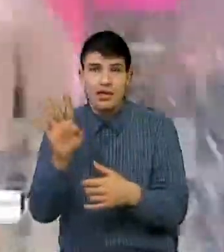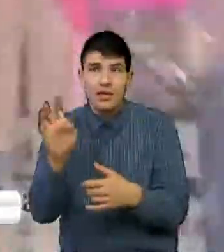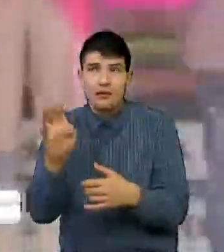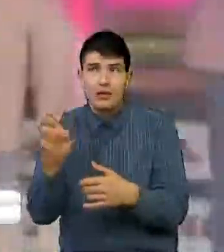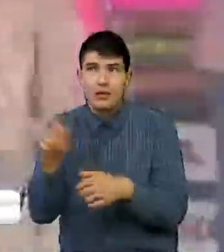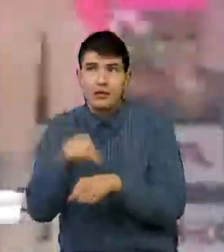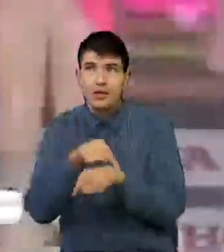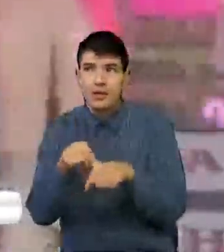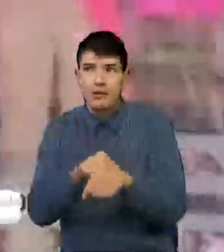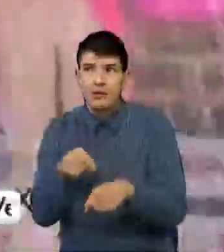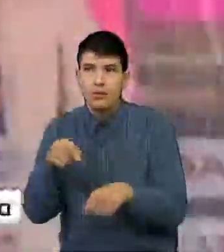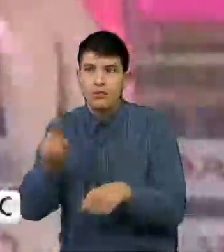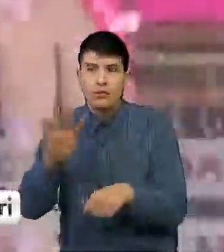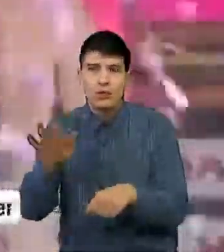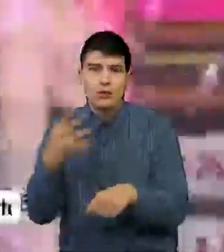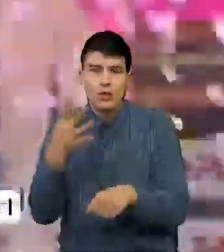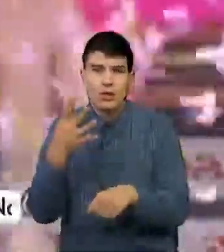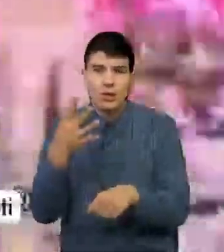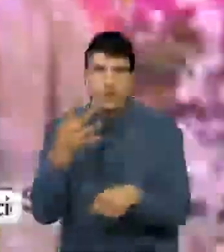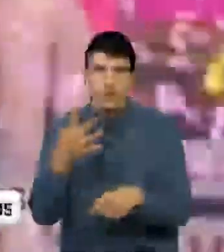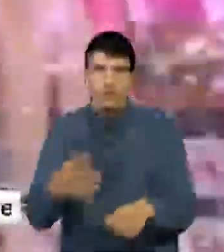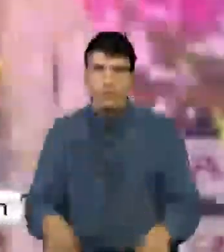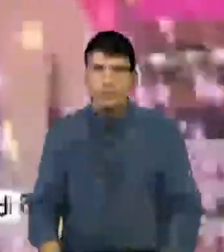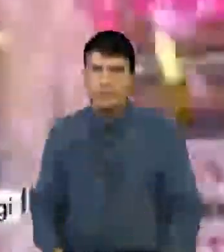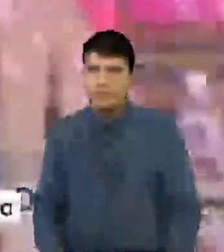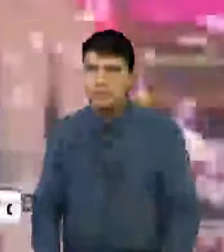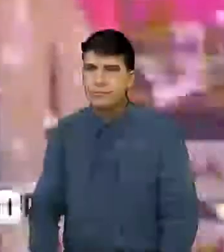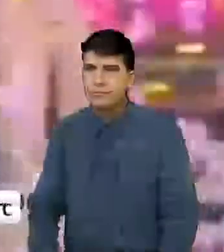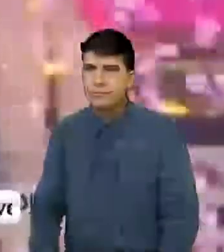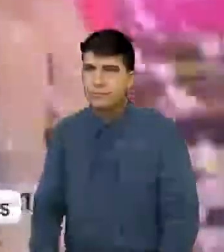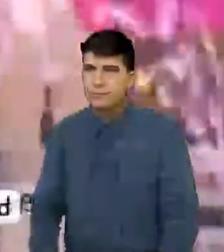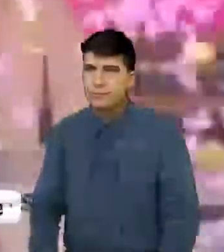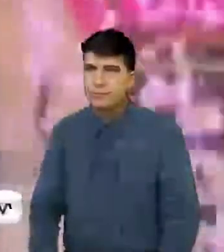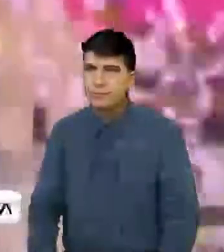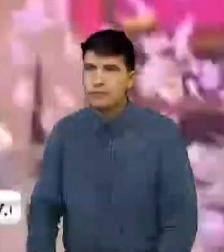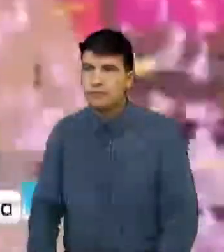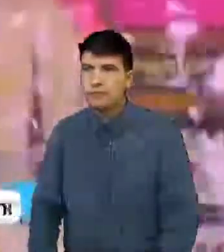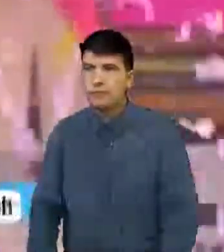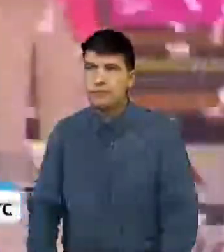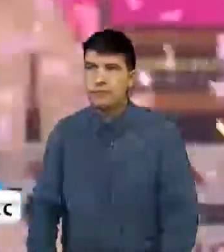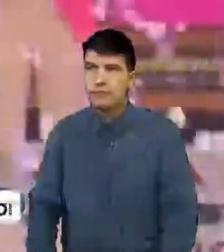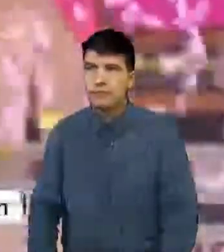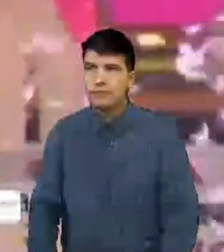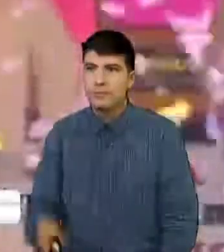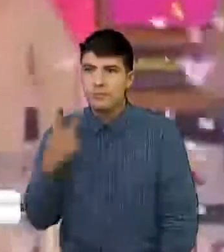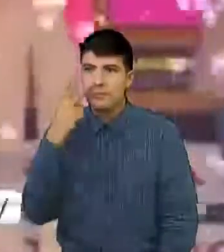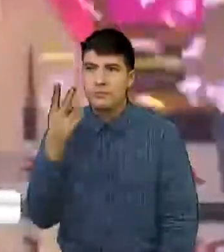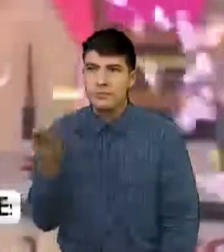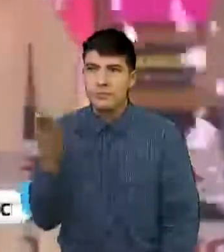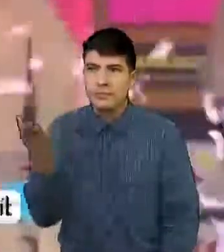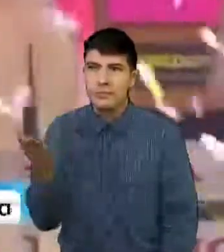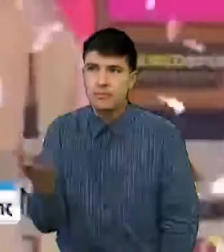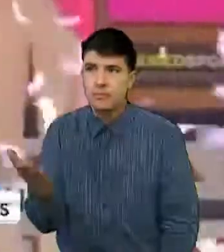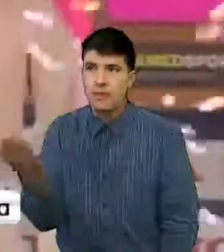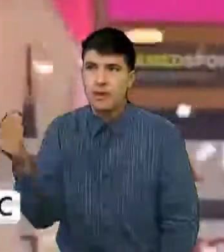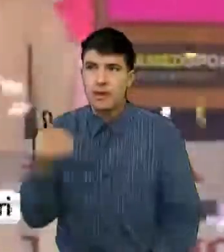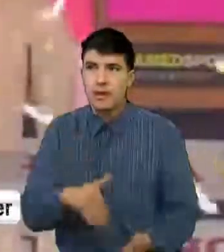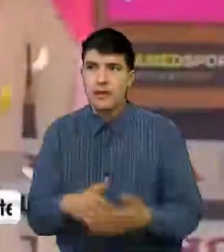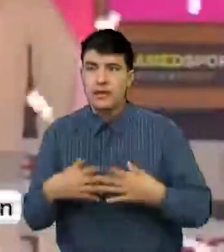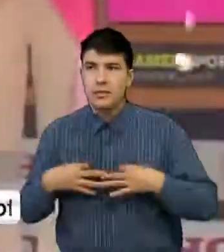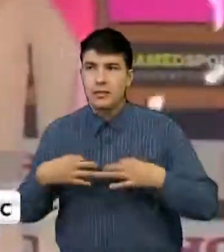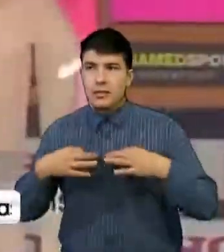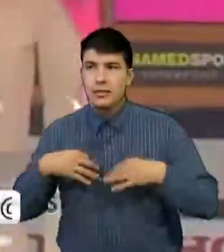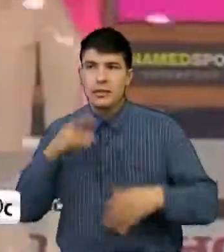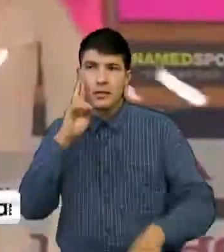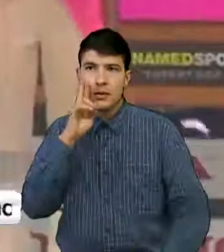que es segundo 43 sobre pinot y 53 sobre todo molan ahí estaba otra vez luciendo la camisa